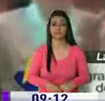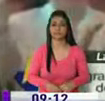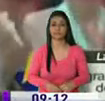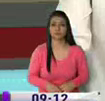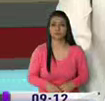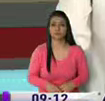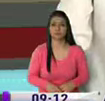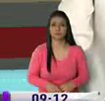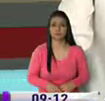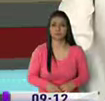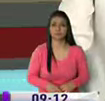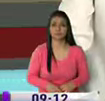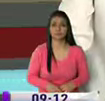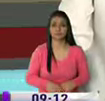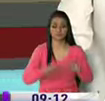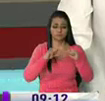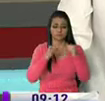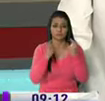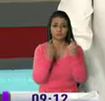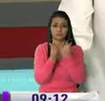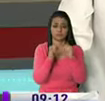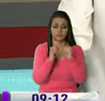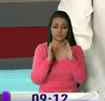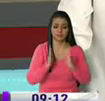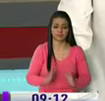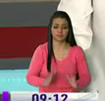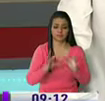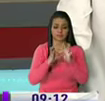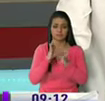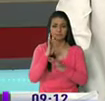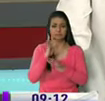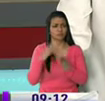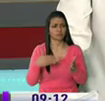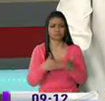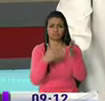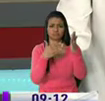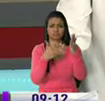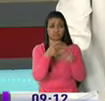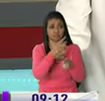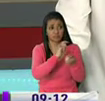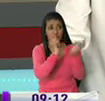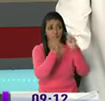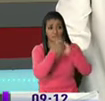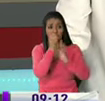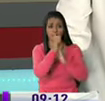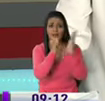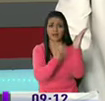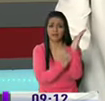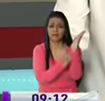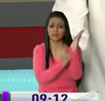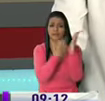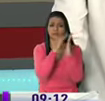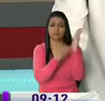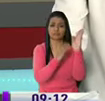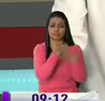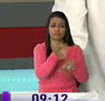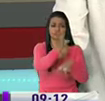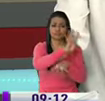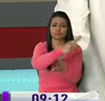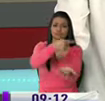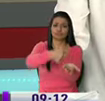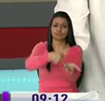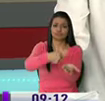Aldaz. Y el bloque de asambleístas y Alianza País se opuso a que el Pleno cambie el orden del día de la sesión y se analice